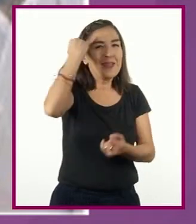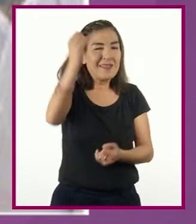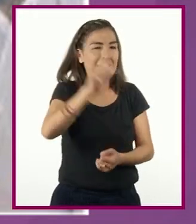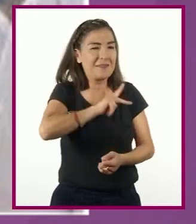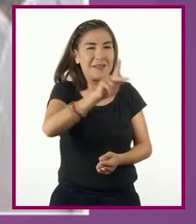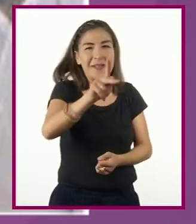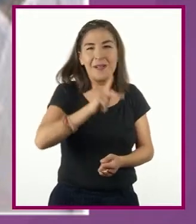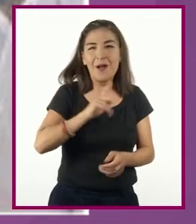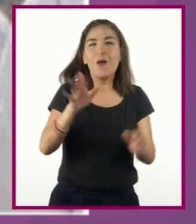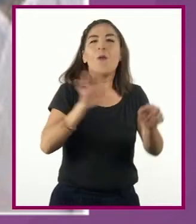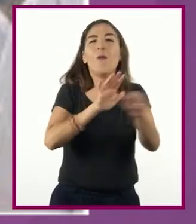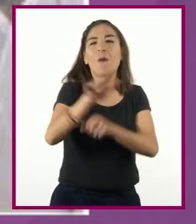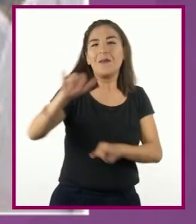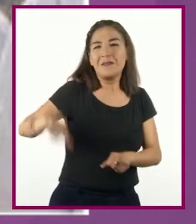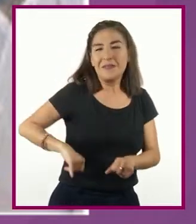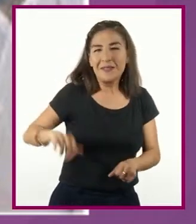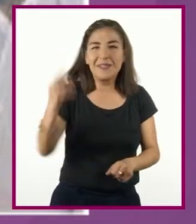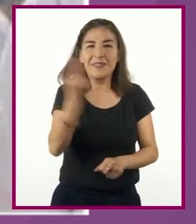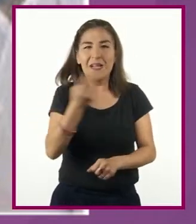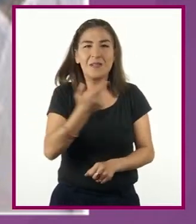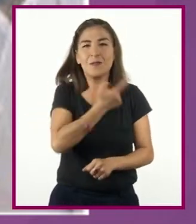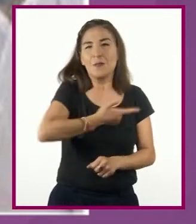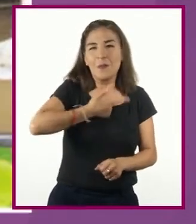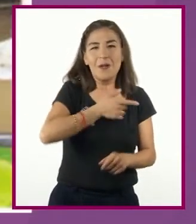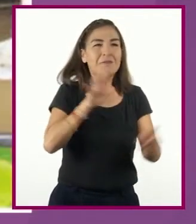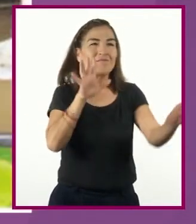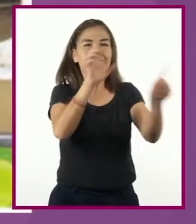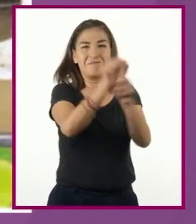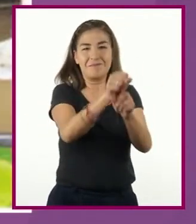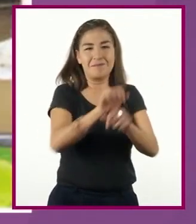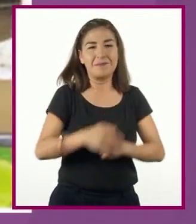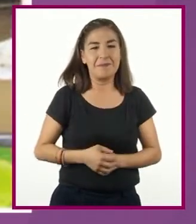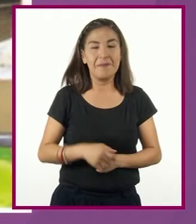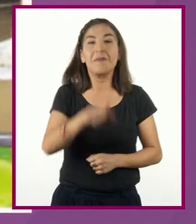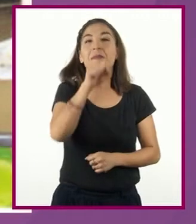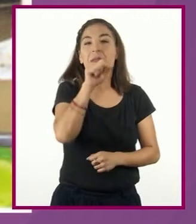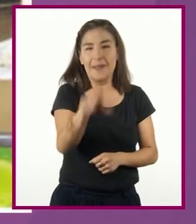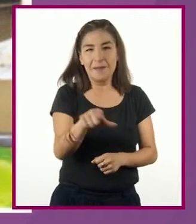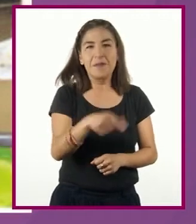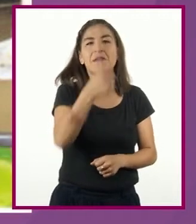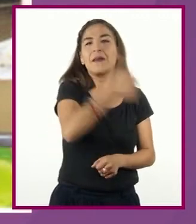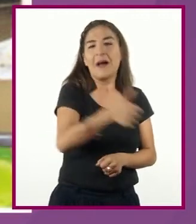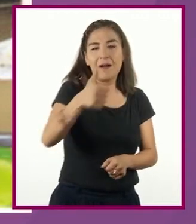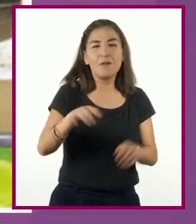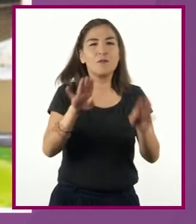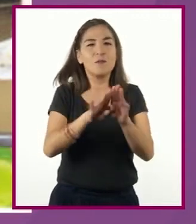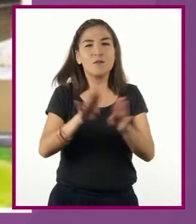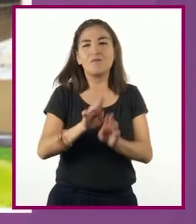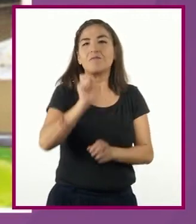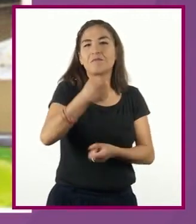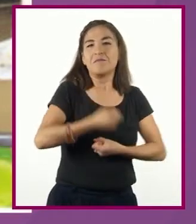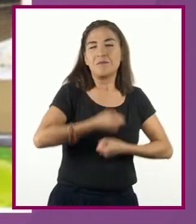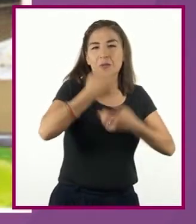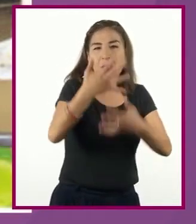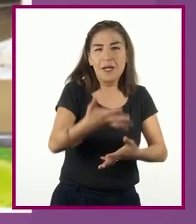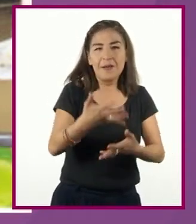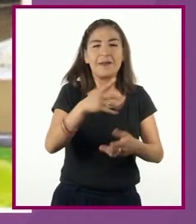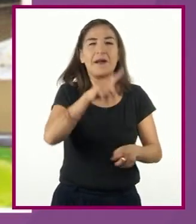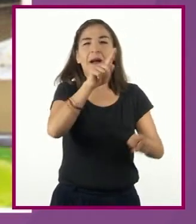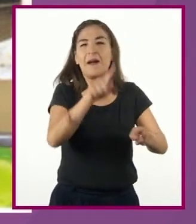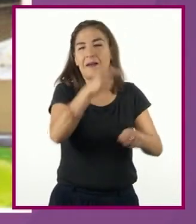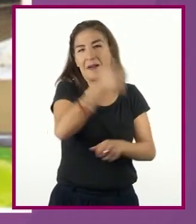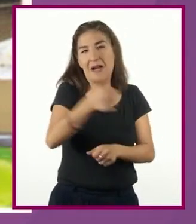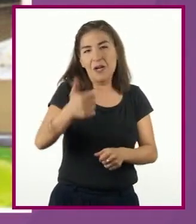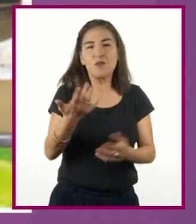necesidades, intereses, gustos o expectativas. Además, las distintas manifestaciones o rasgos, como